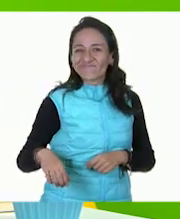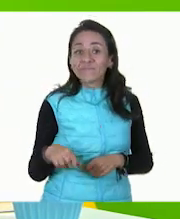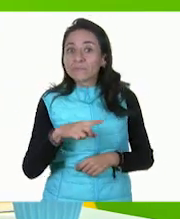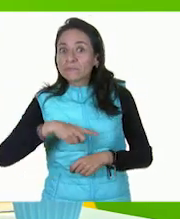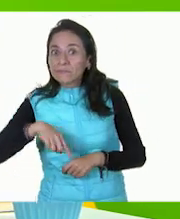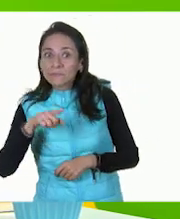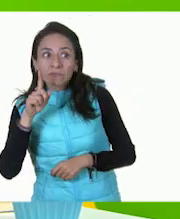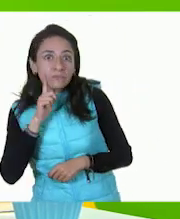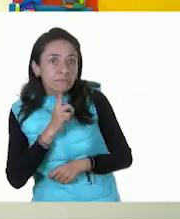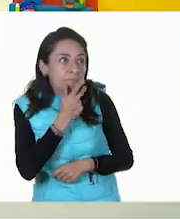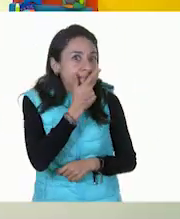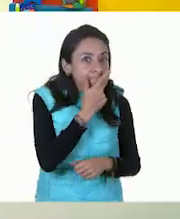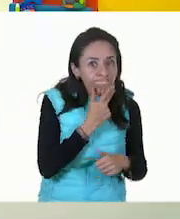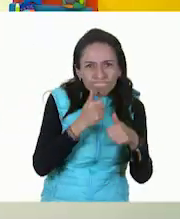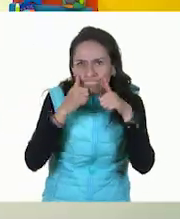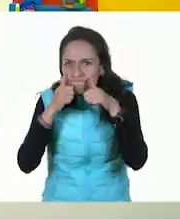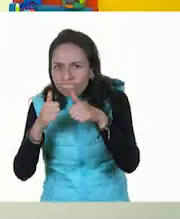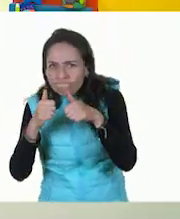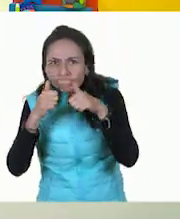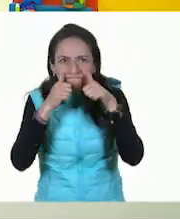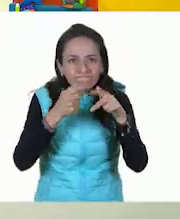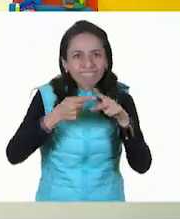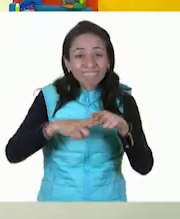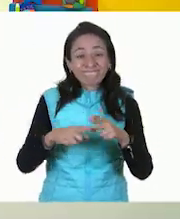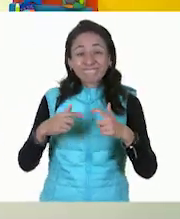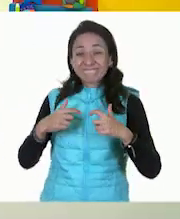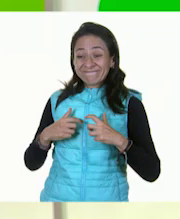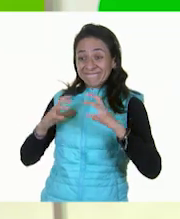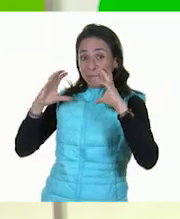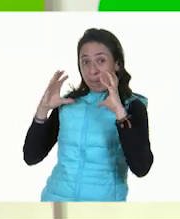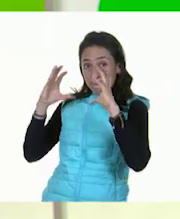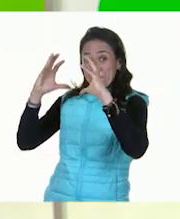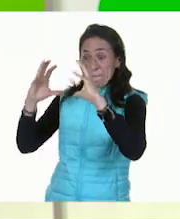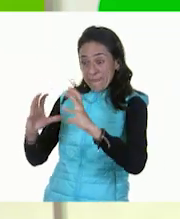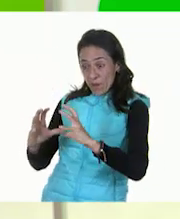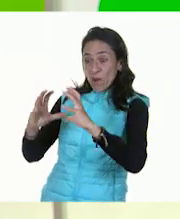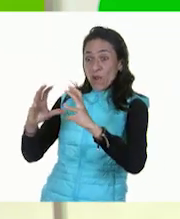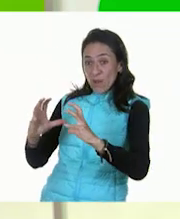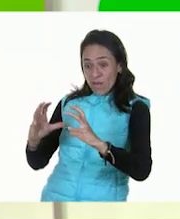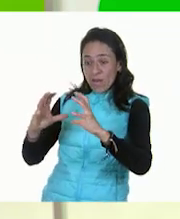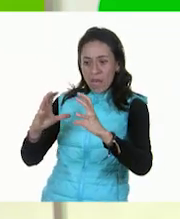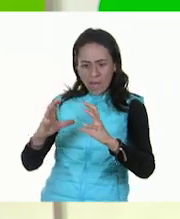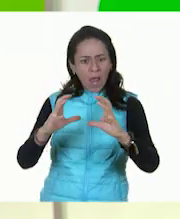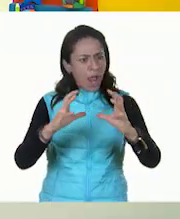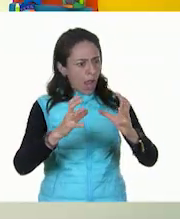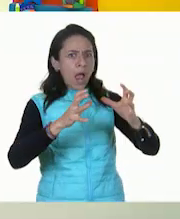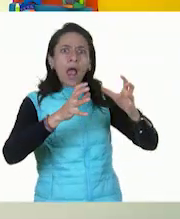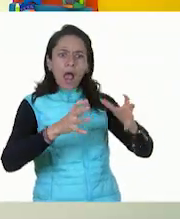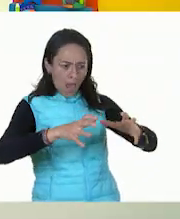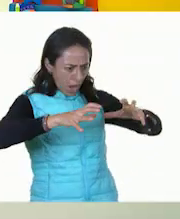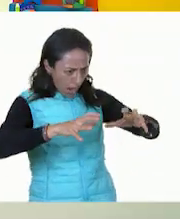vamos a comenzar. Si yo digo pelota, yo digo que bota.